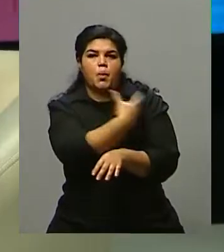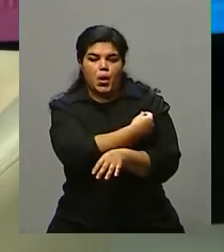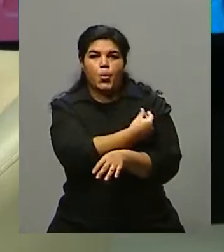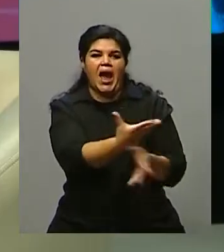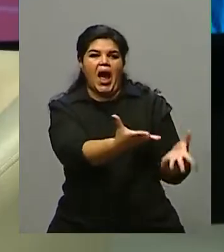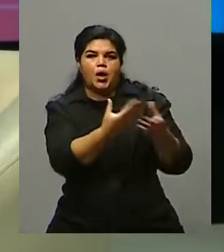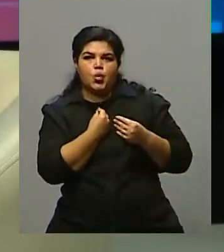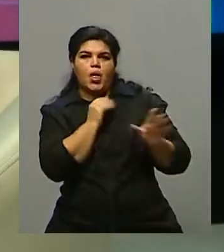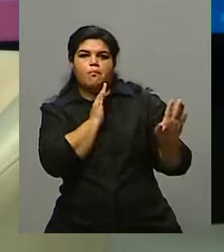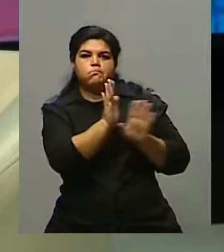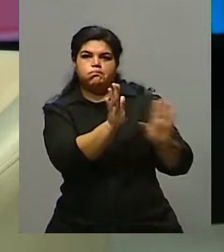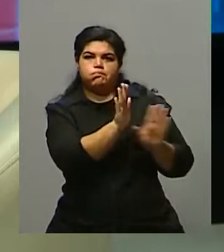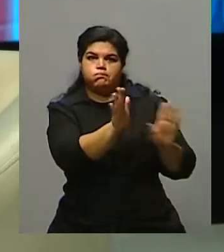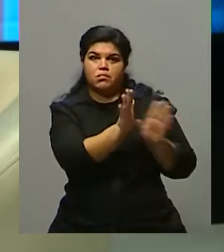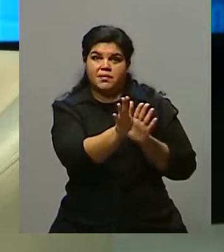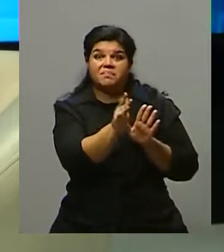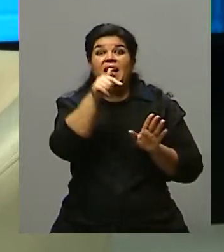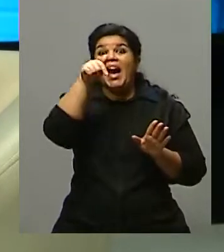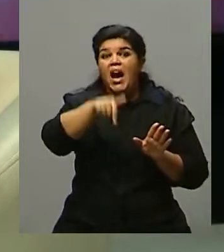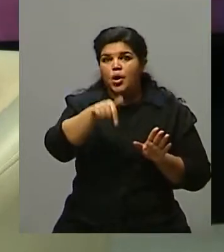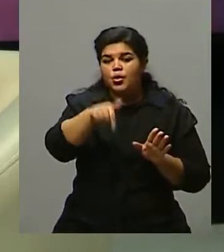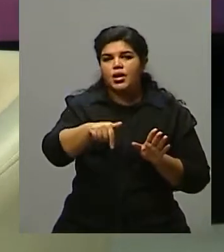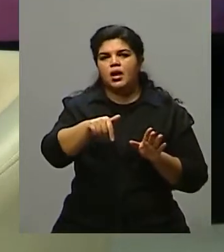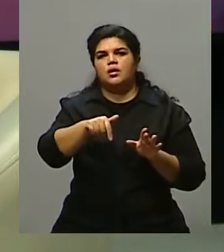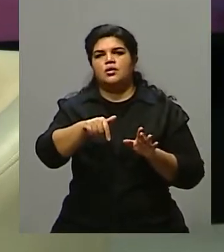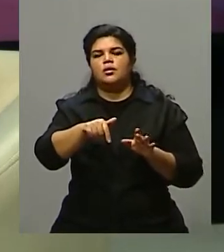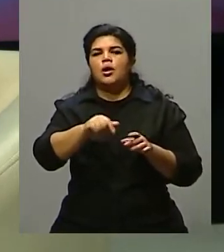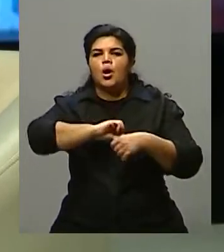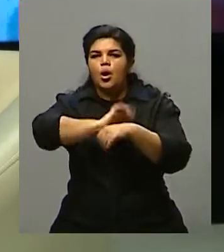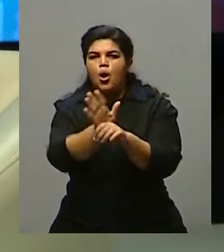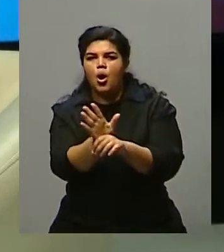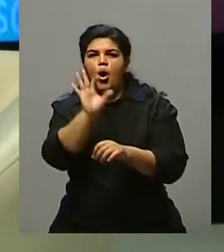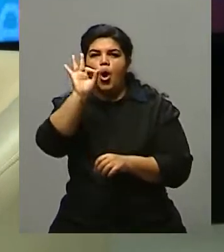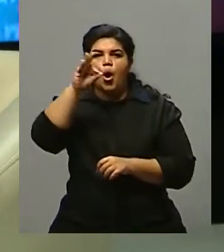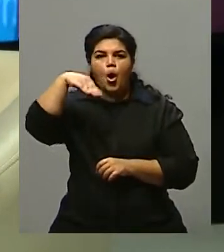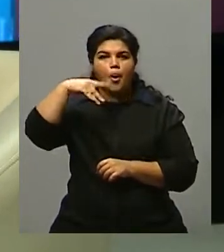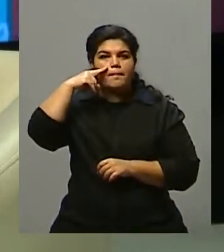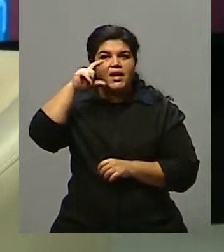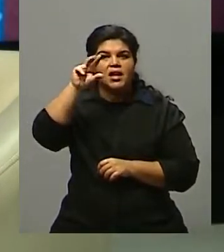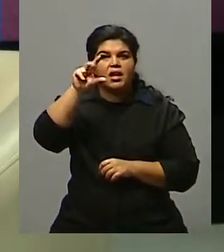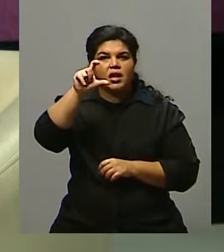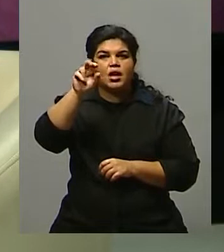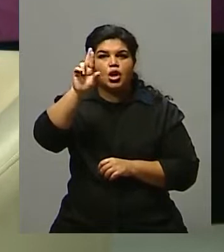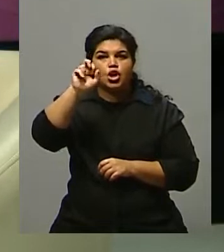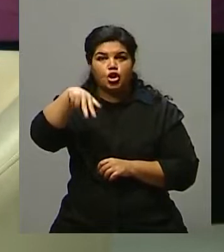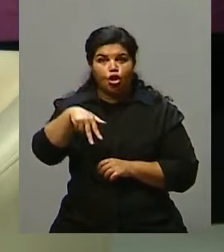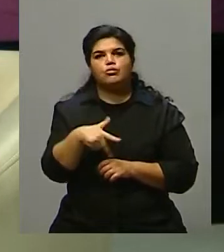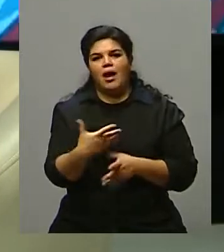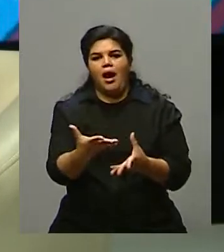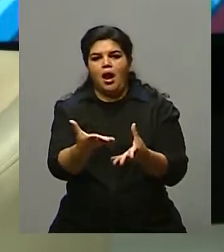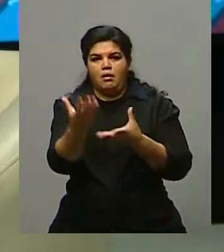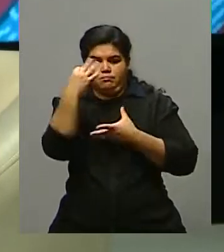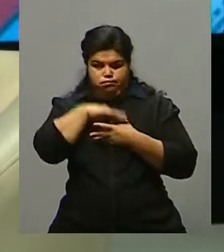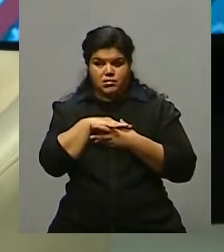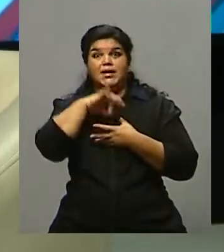caso, nos vamos a contagiar si no nos contagiamos, pero se sigue viendo que con buenas coberturas vamos a cursar cuadros, si